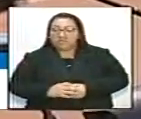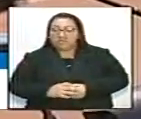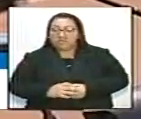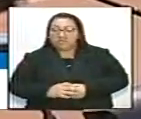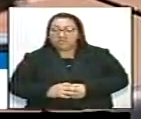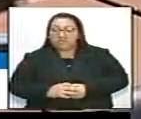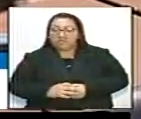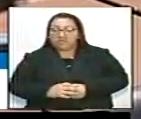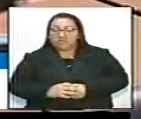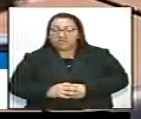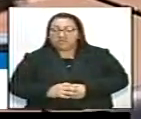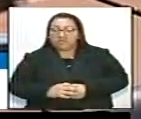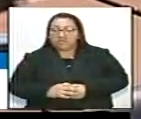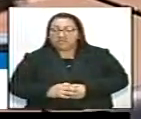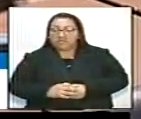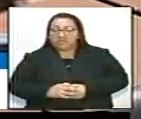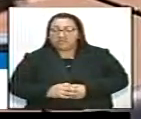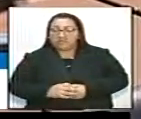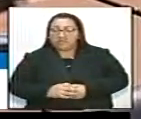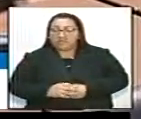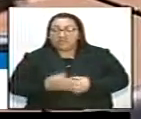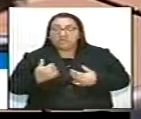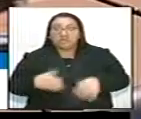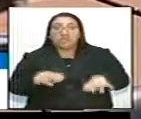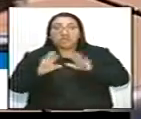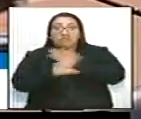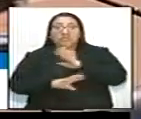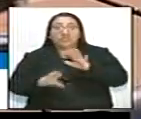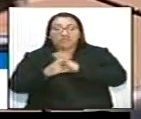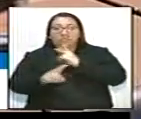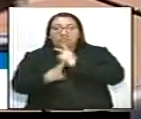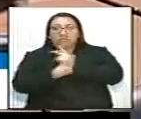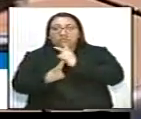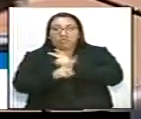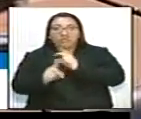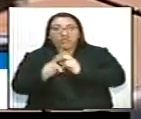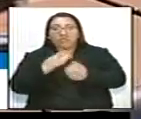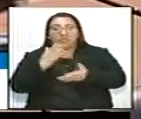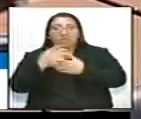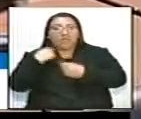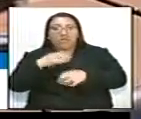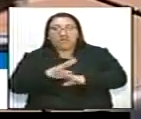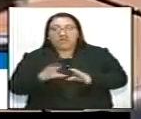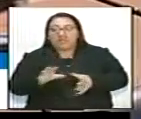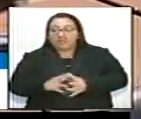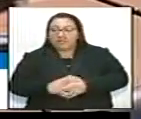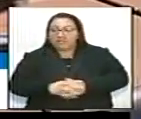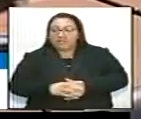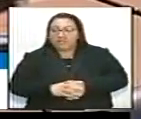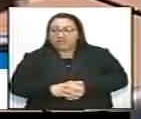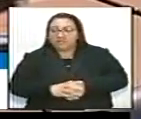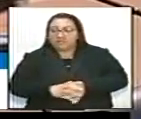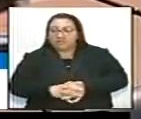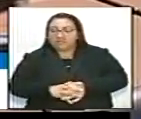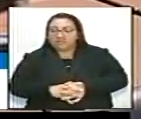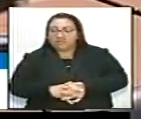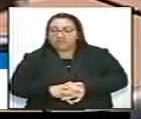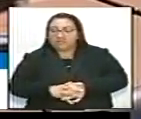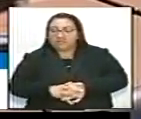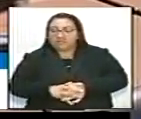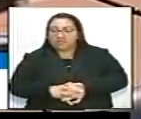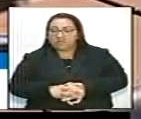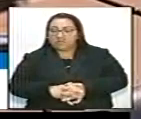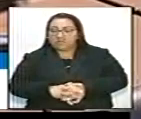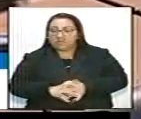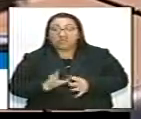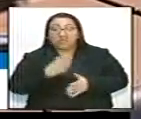están debidamente protegidos y resguardados y que no están corriendo un mayor riesgo. Creo que esta guerra de procuradores, más allá de